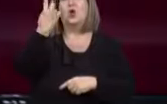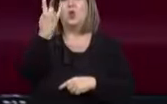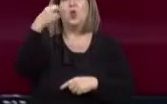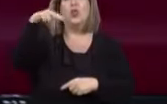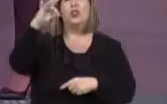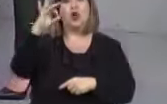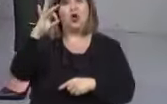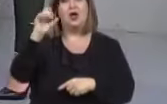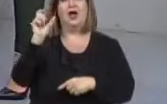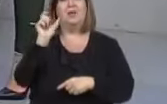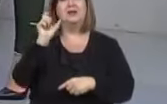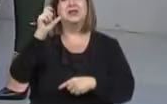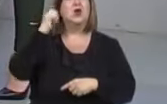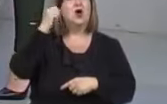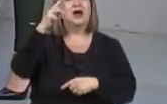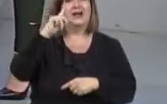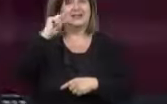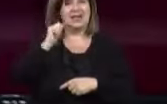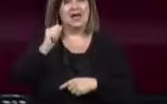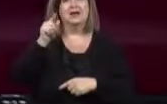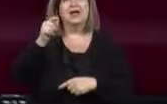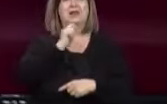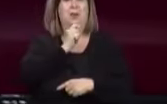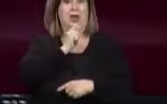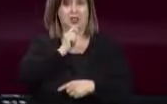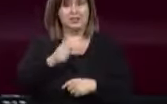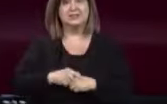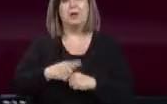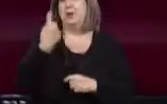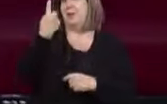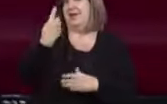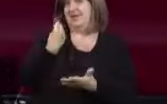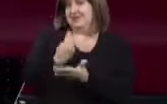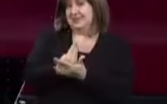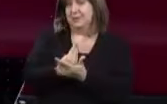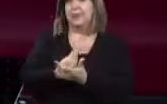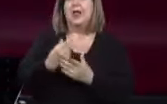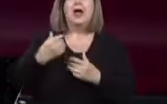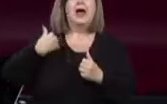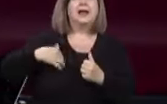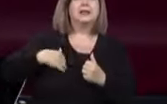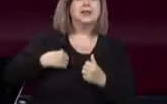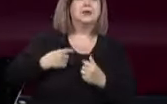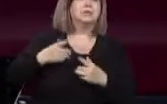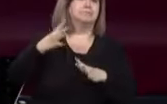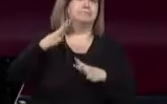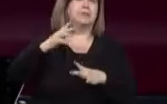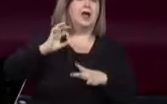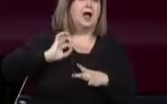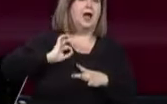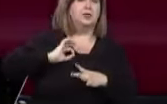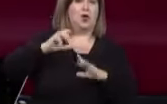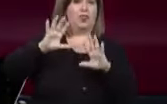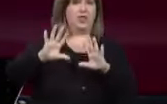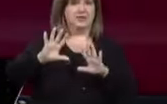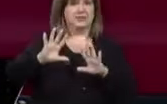detenido hace 5 meses en Malí. Sí, en realidad es así, es un argentino que hace 10 años que está de viaje. No es mendocino.